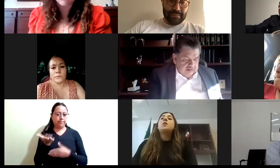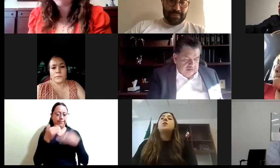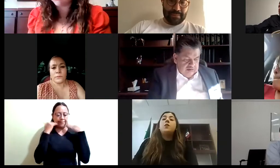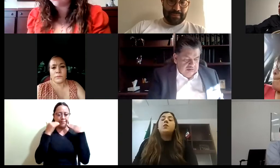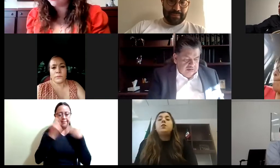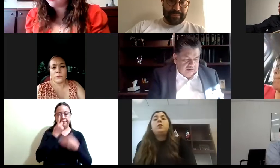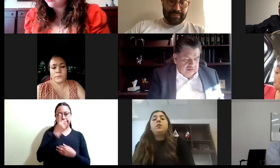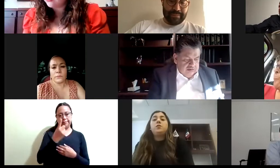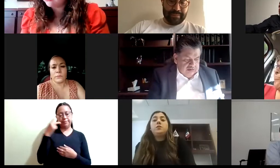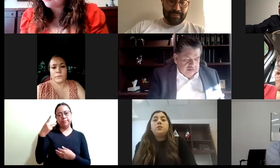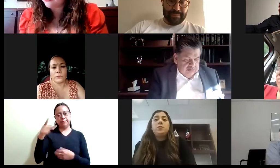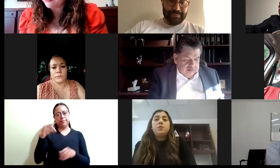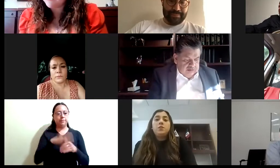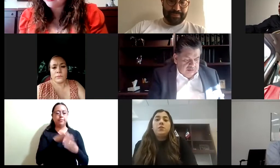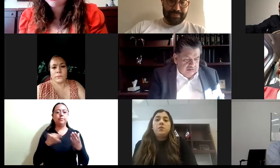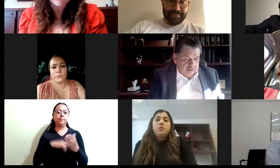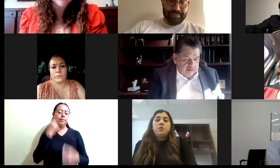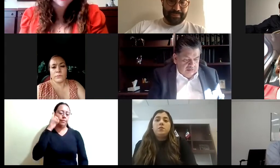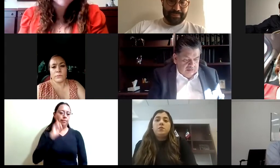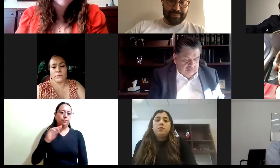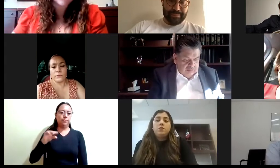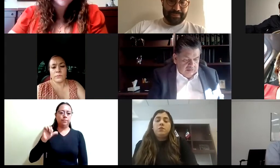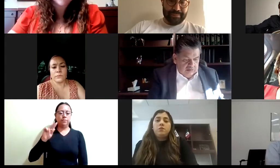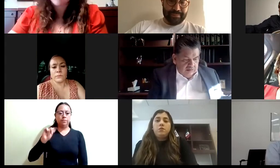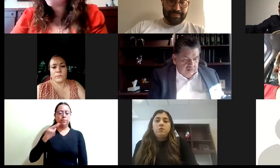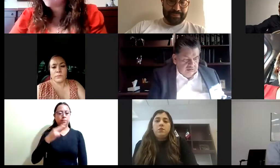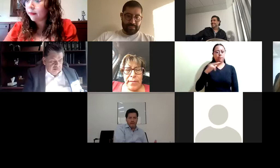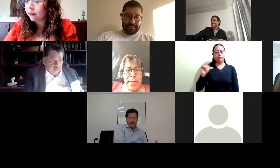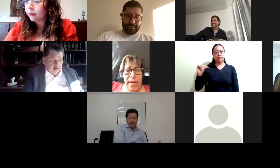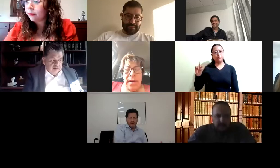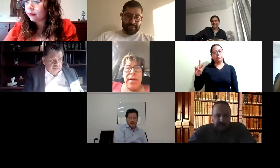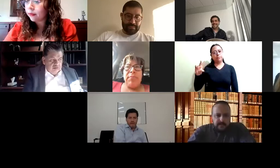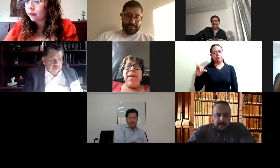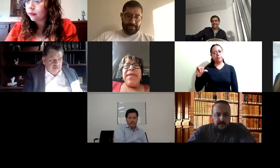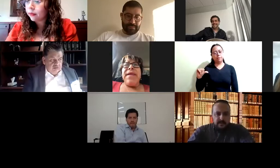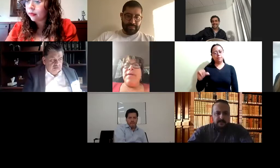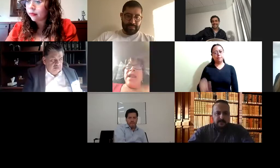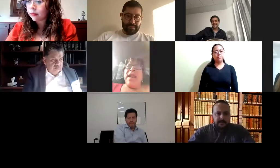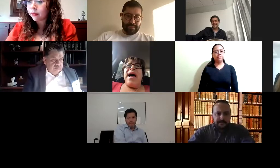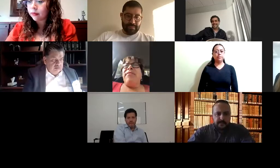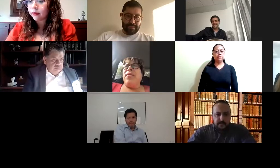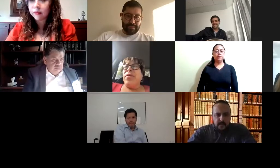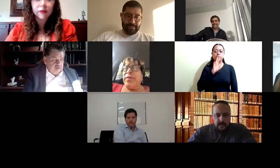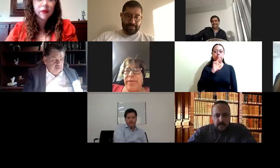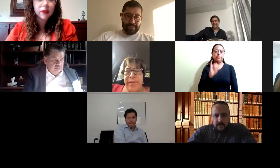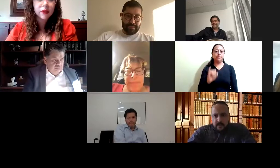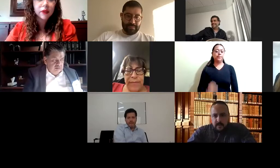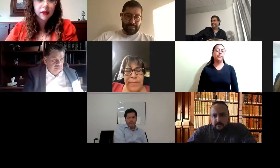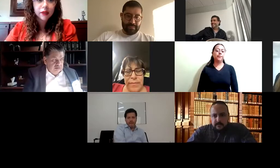sentido de su voto. Diputada Marta Soledad Ávila Ventura. Marta Ávila, a favor.